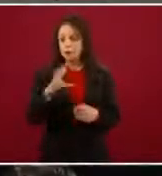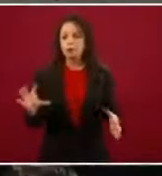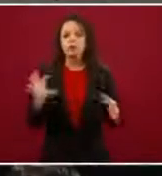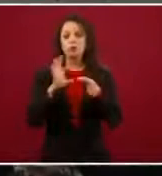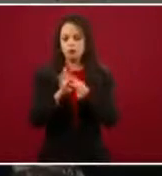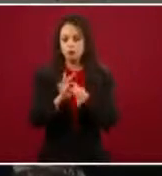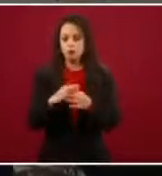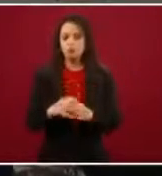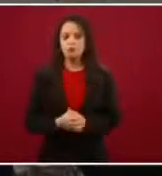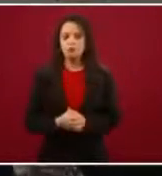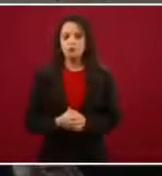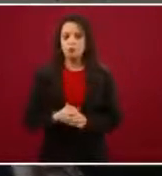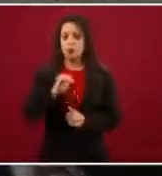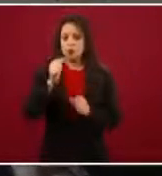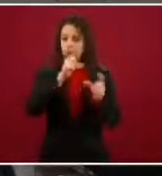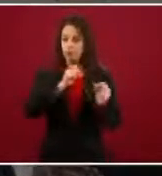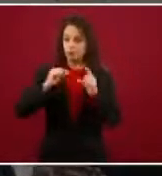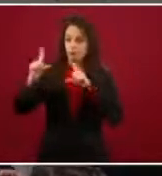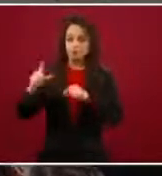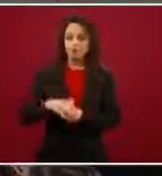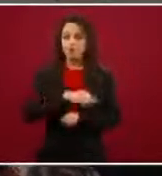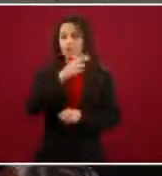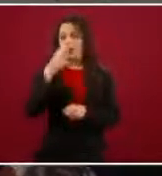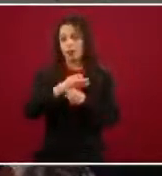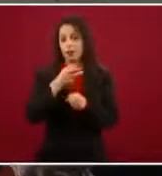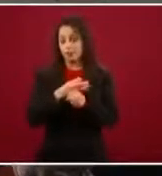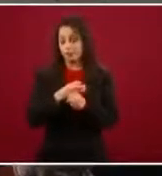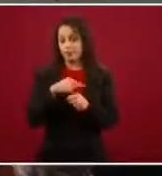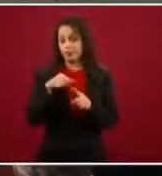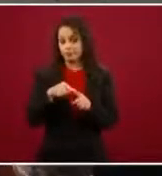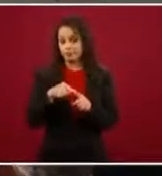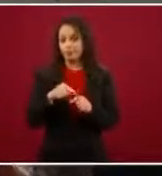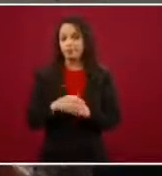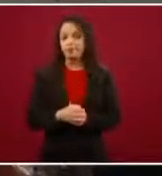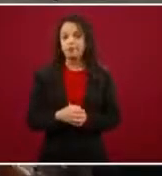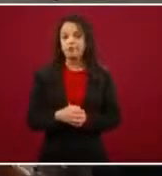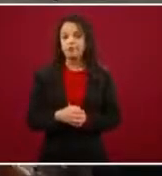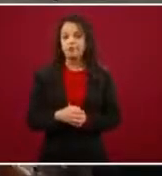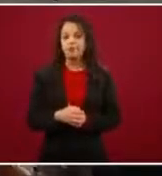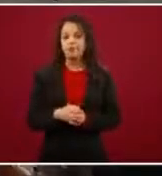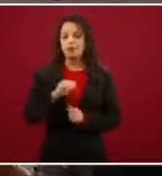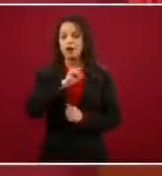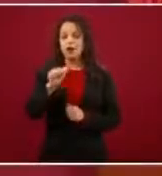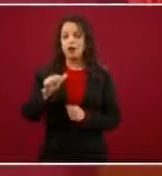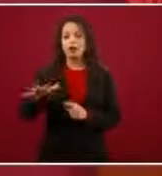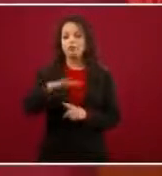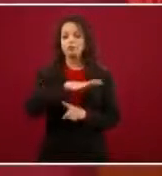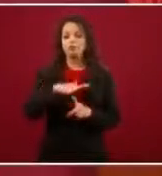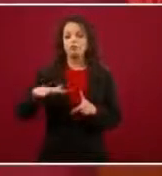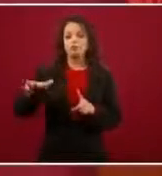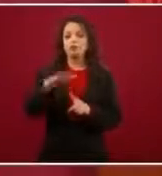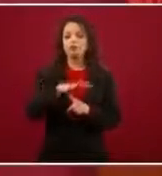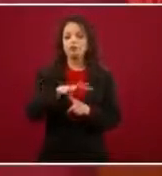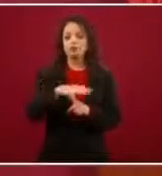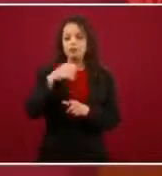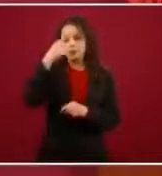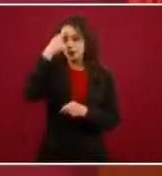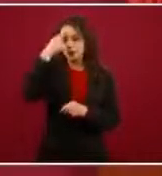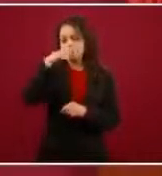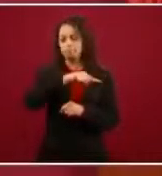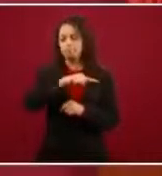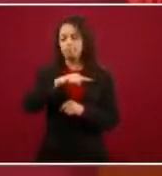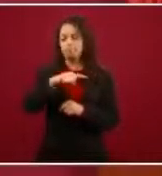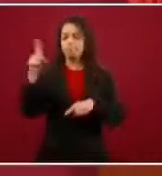favor. Tercer caso, que tiene que ver con la generación de políticas que combatan la desigualdad,